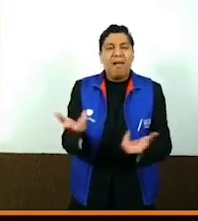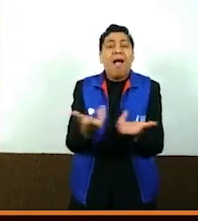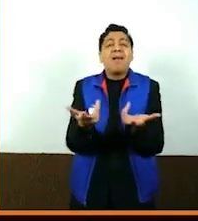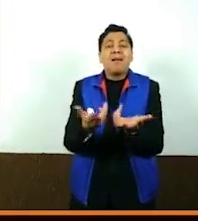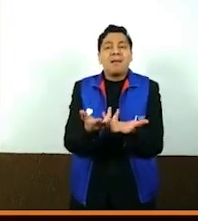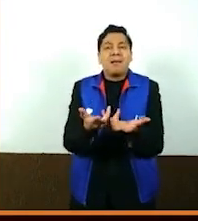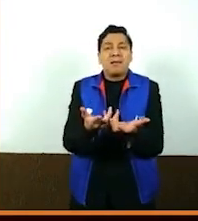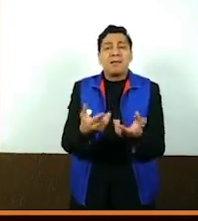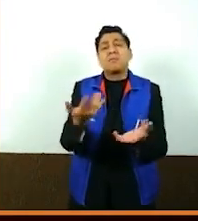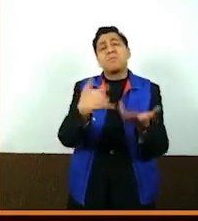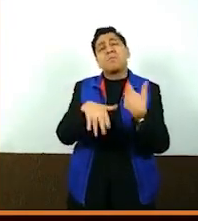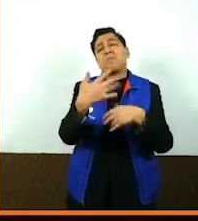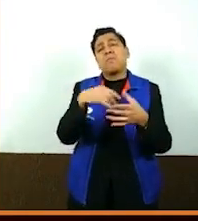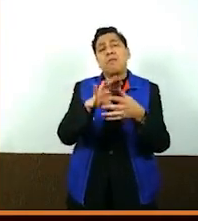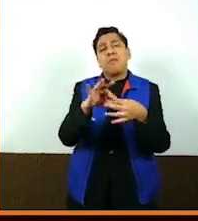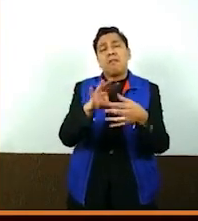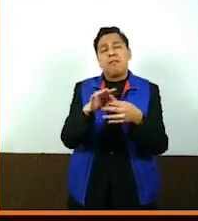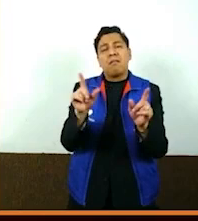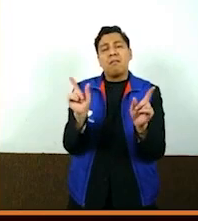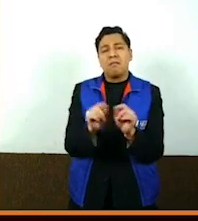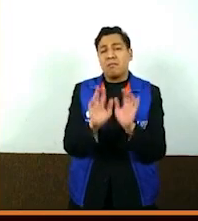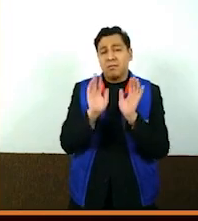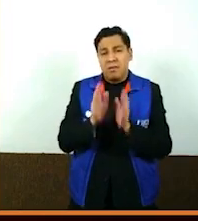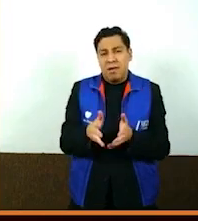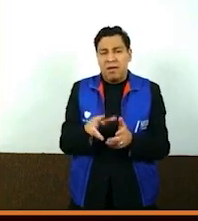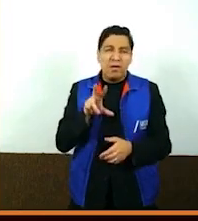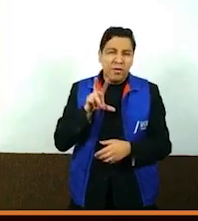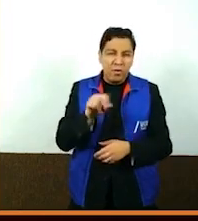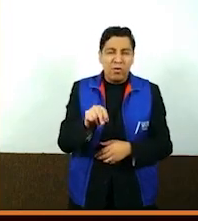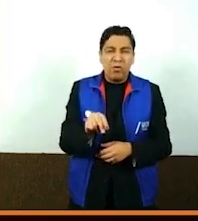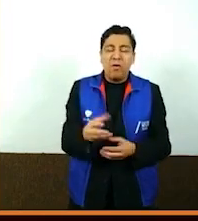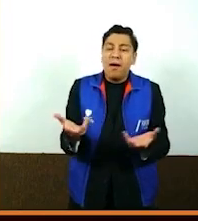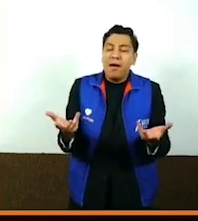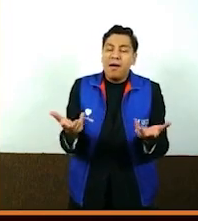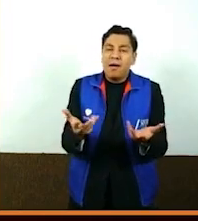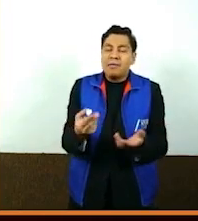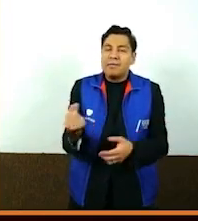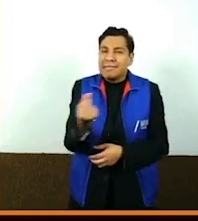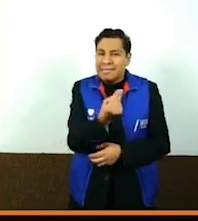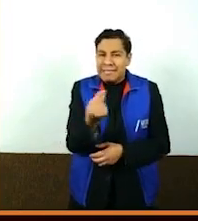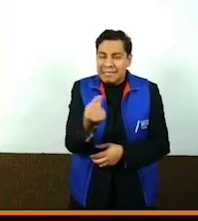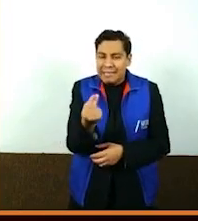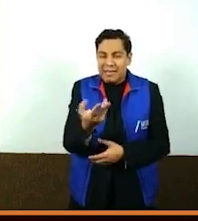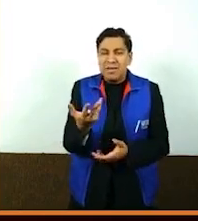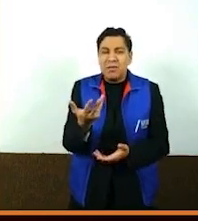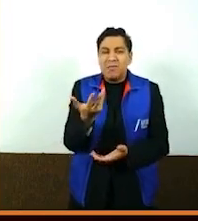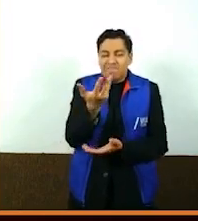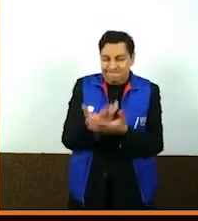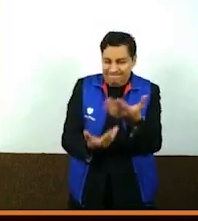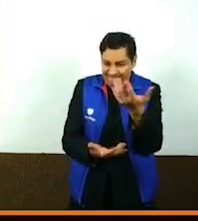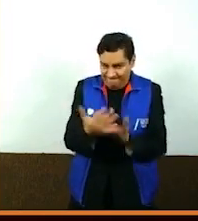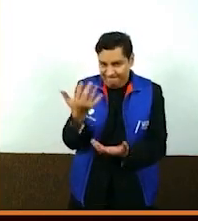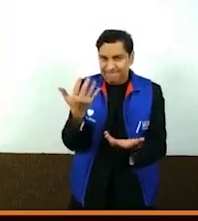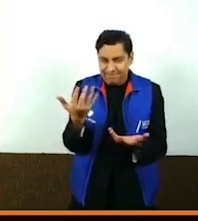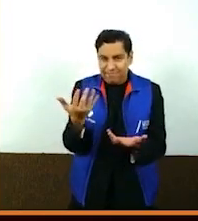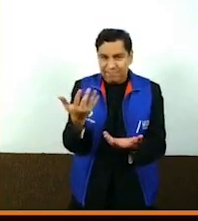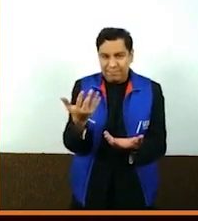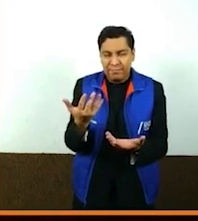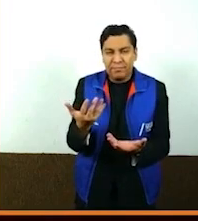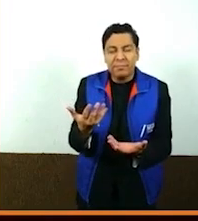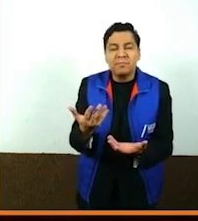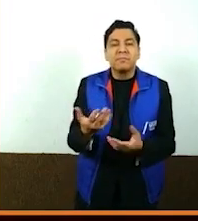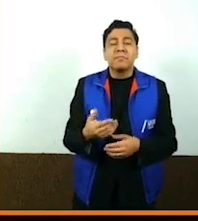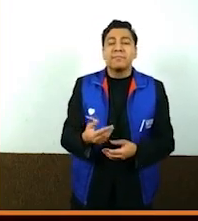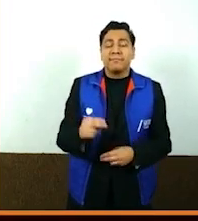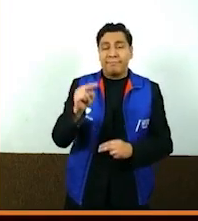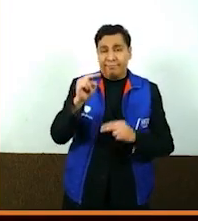momento, en esta ceremonia, van a recibir el distintivo son el ejemplo porque han sido la vanguardia de este proceso a nivel